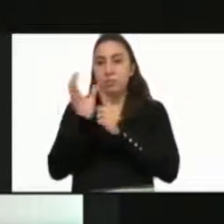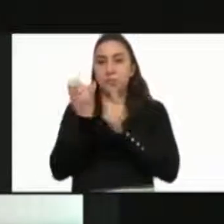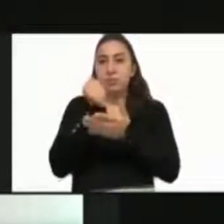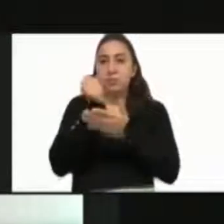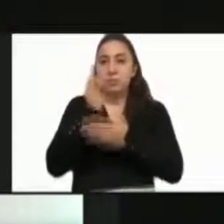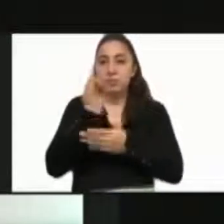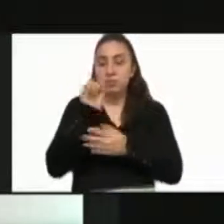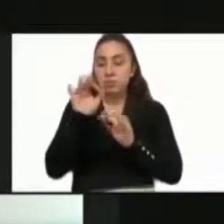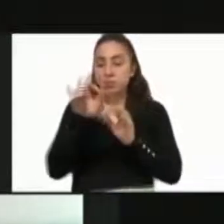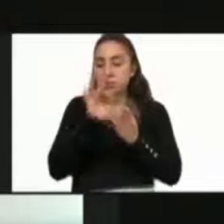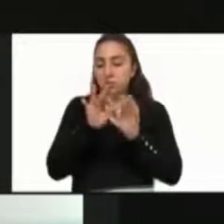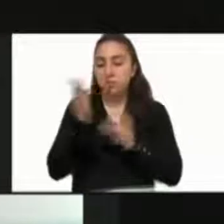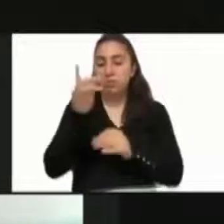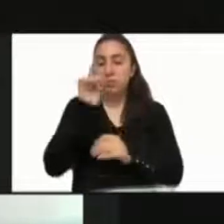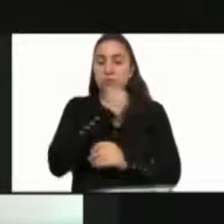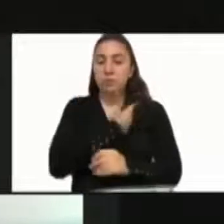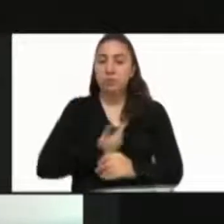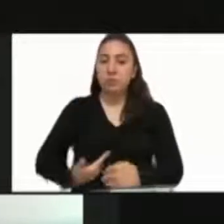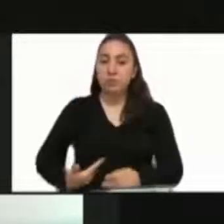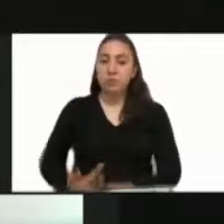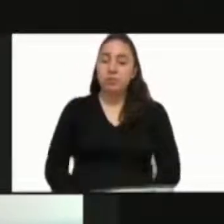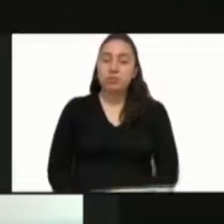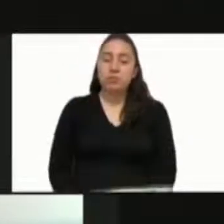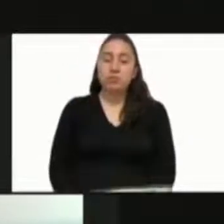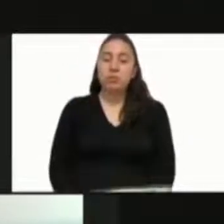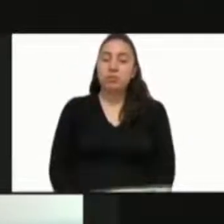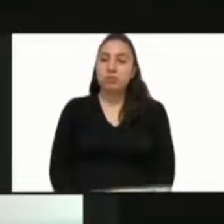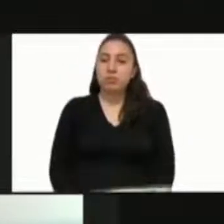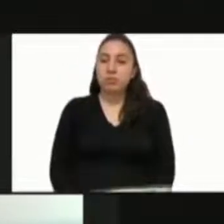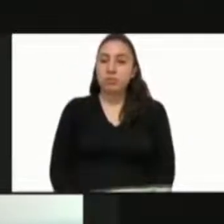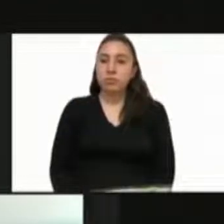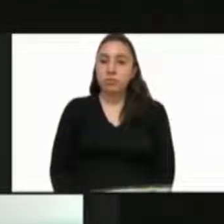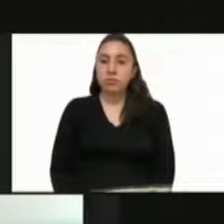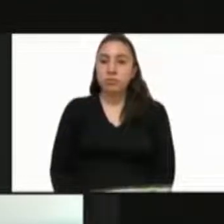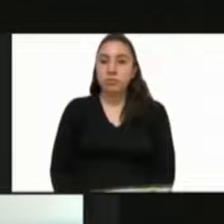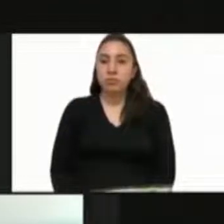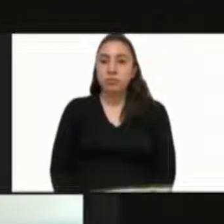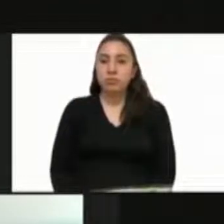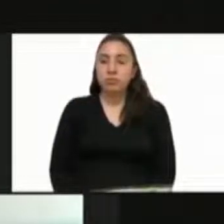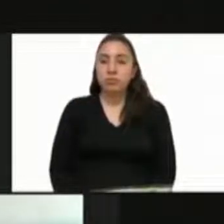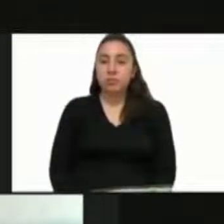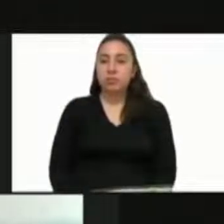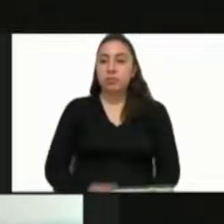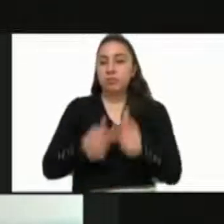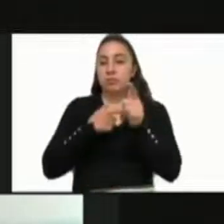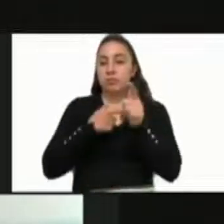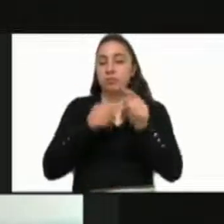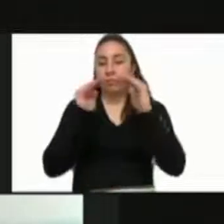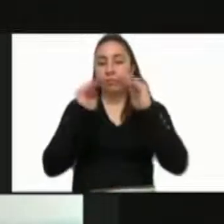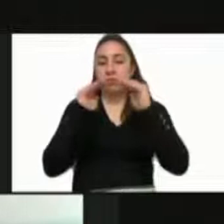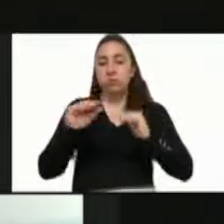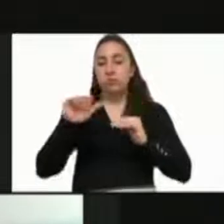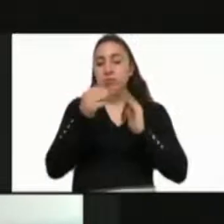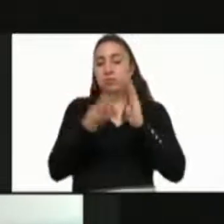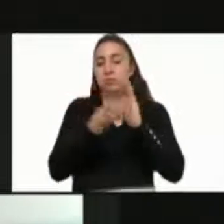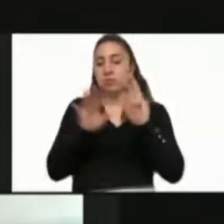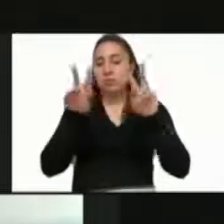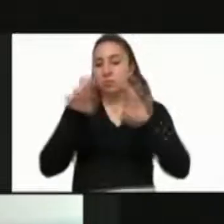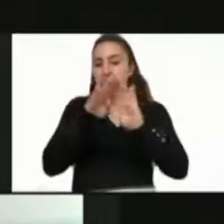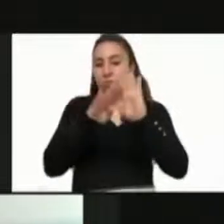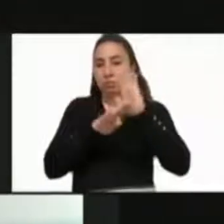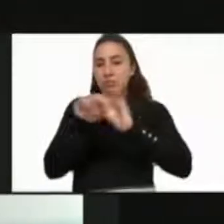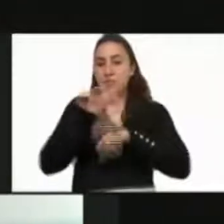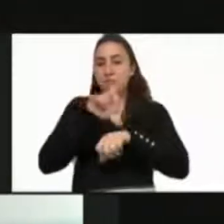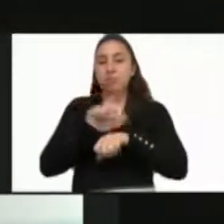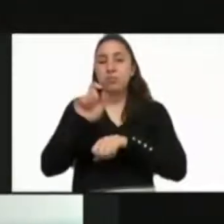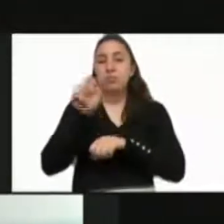de la segunda legislatura, deberán enviar un video de 2 minutos máximo para exponer los motivos e interés en